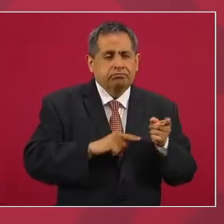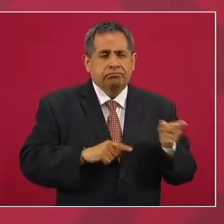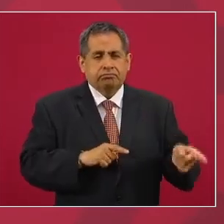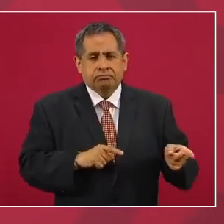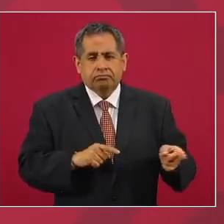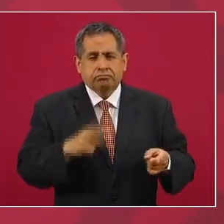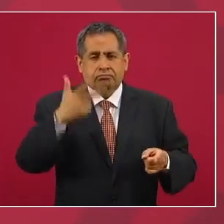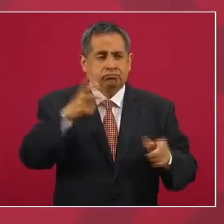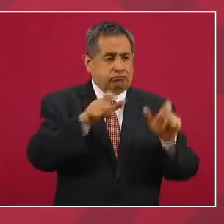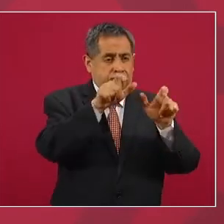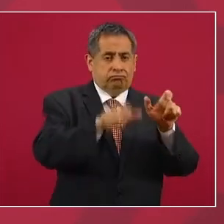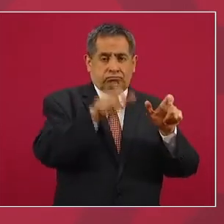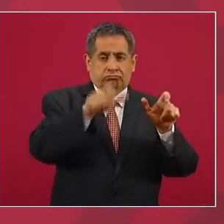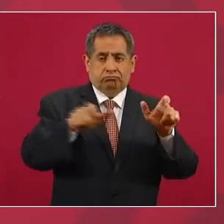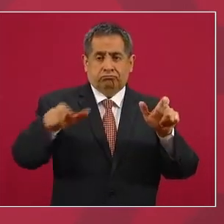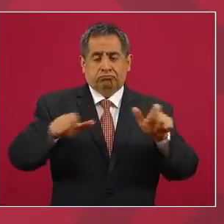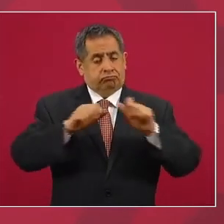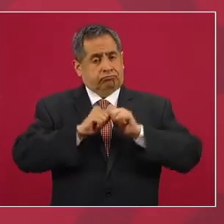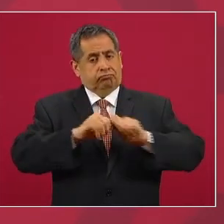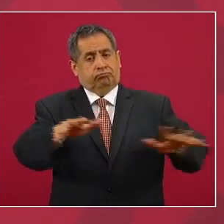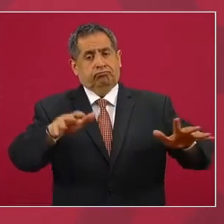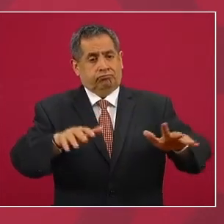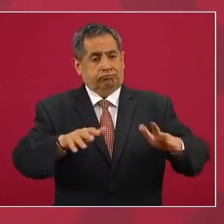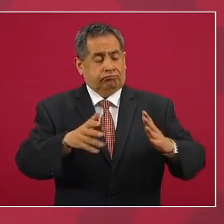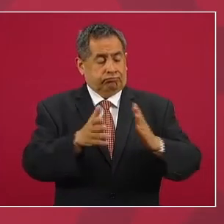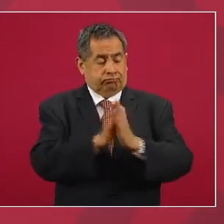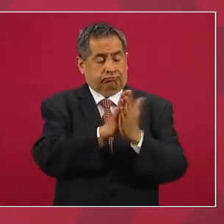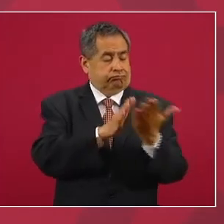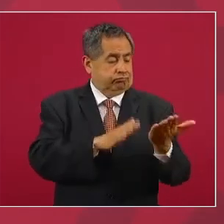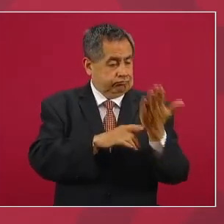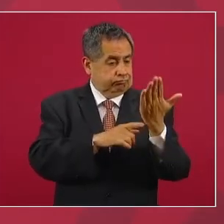en 8 columnas, o mejor dicho, en la primera plana,